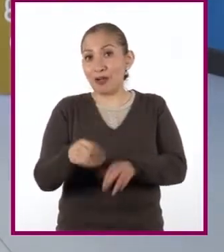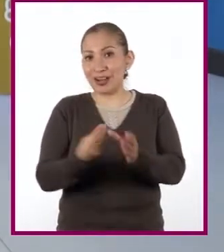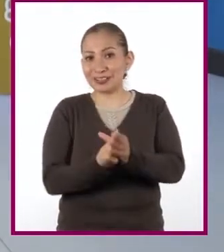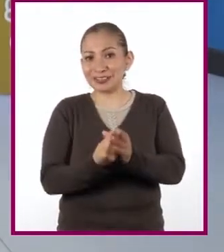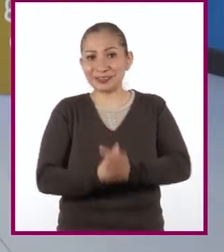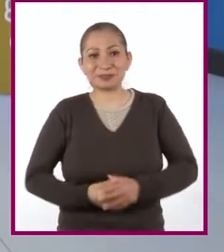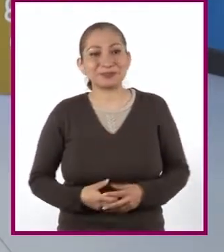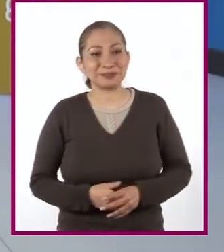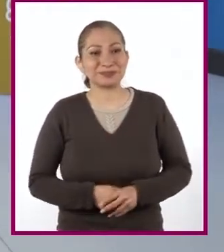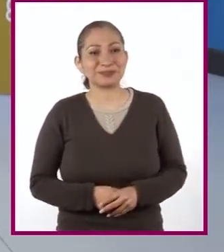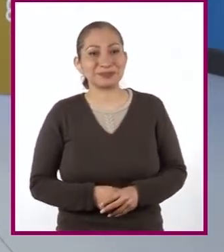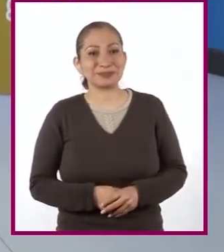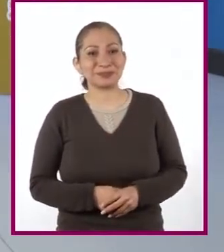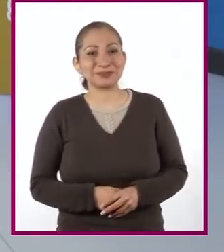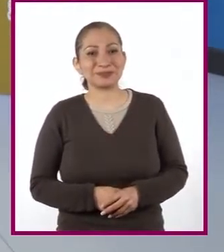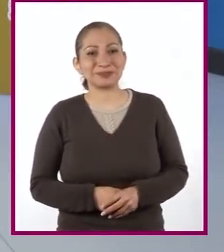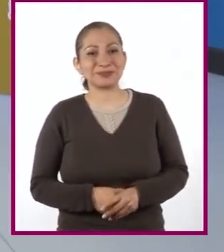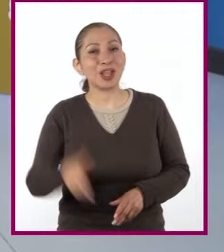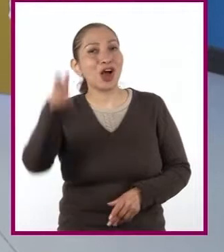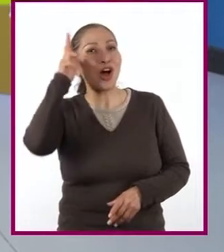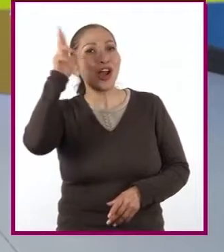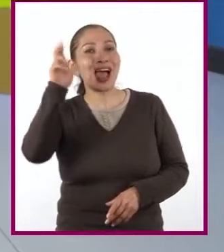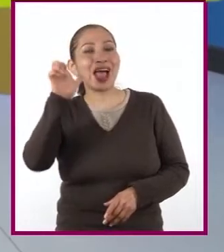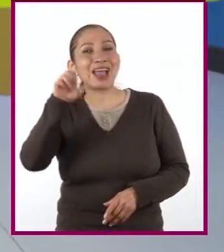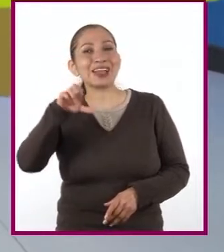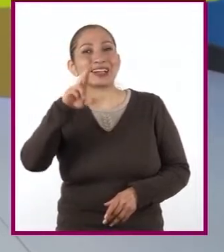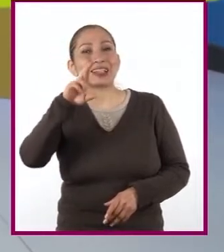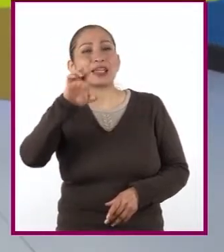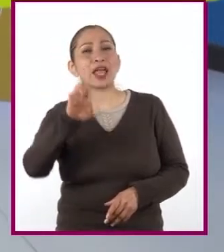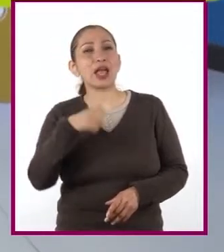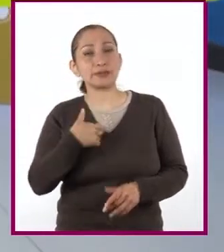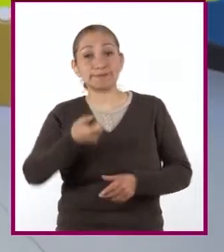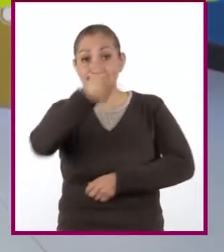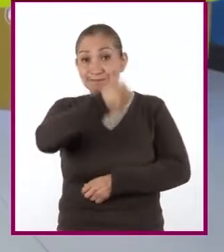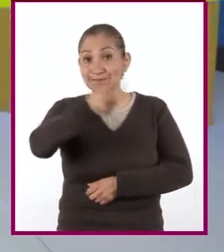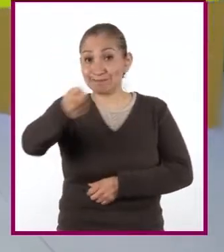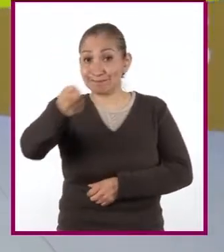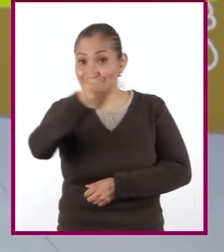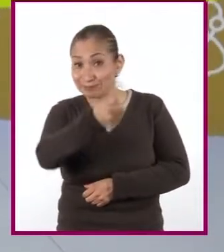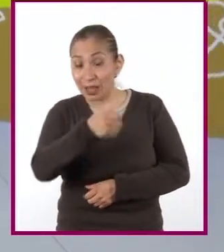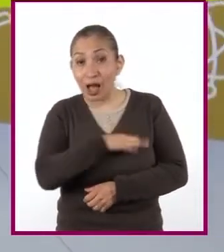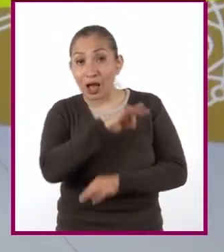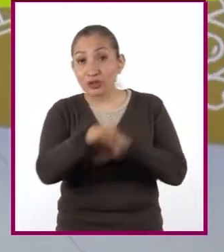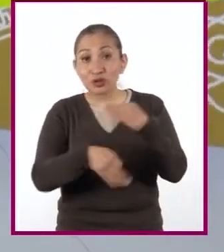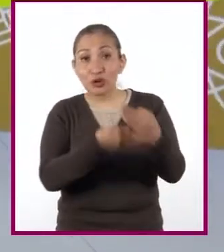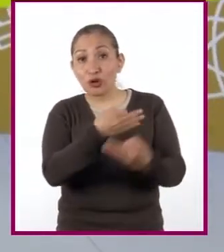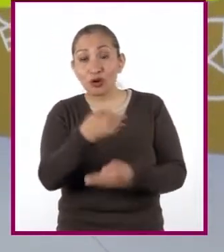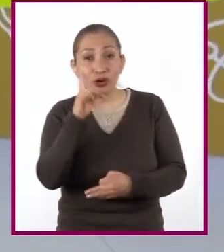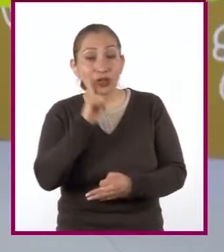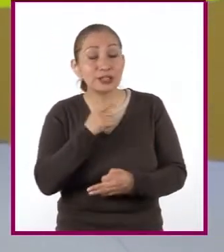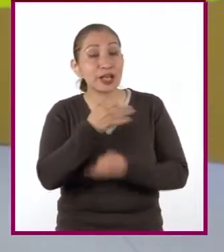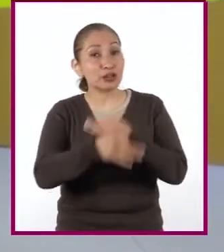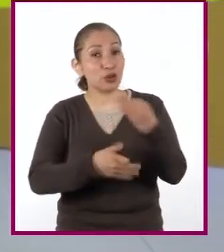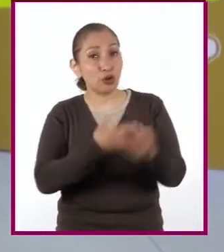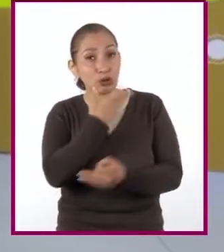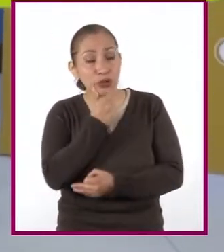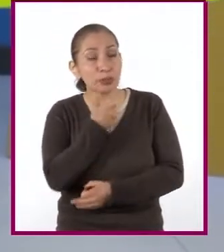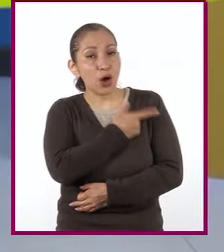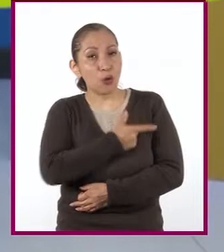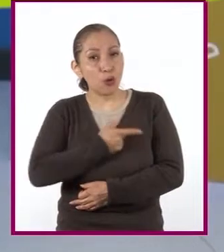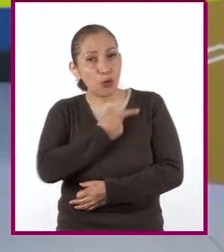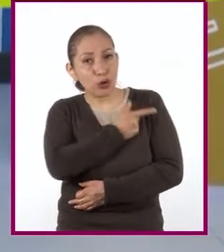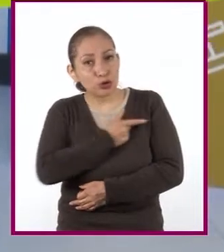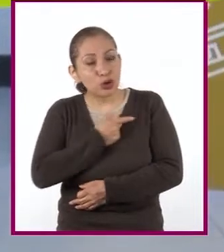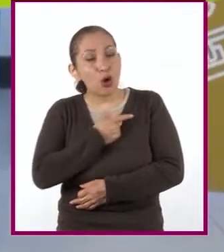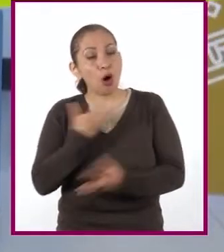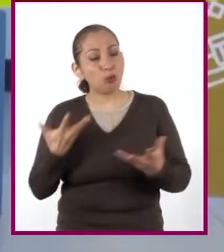sesión. Hola Enrique, un atento saludo a todas y a todos. Es un gusto acompañar